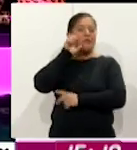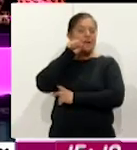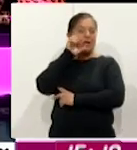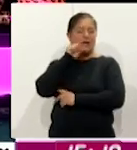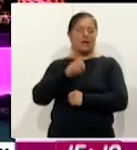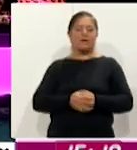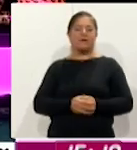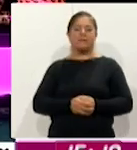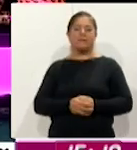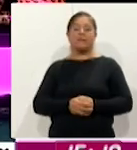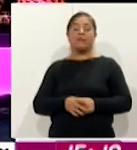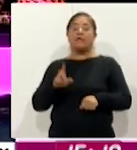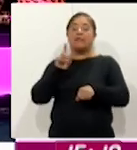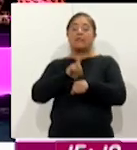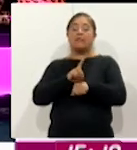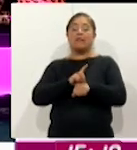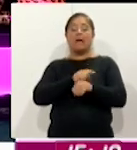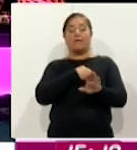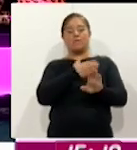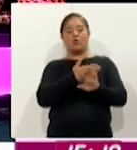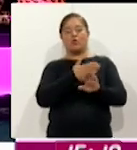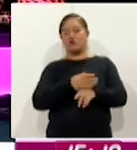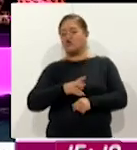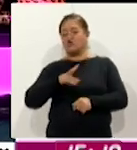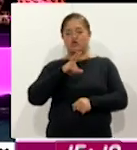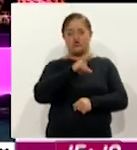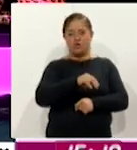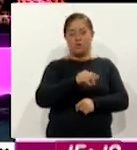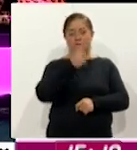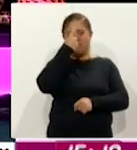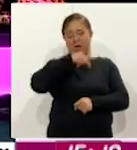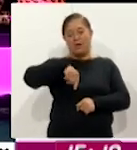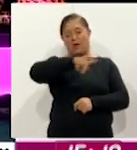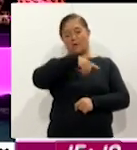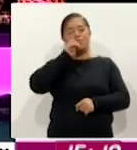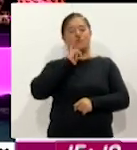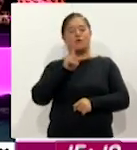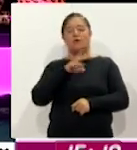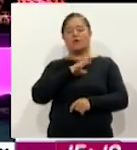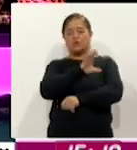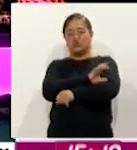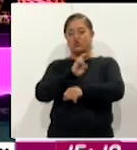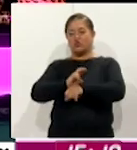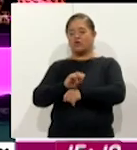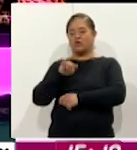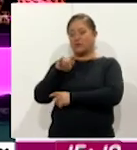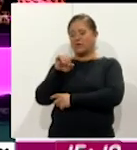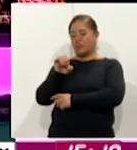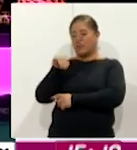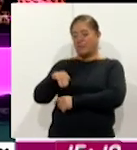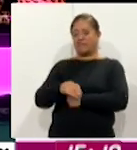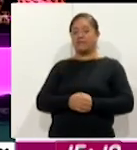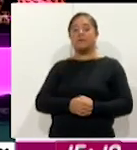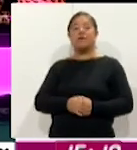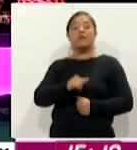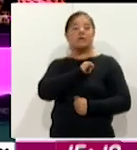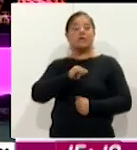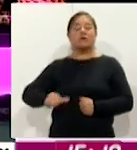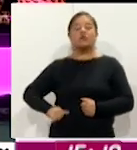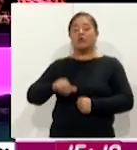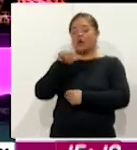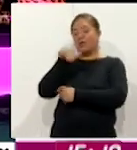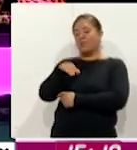Día de la no violencia contra las mujeres, coordinado por el Instituto Estatal de la Mujer y el Ayuntamiento de